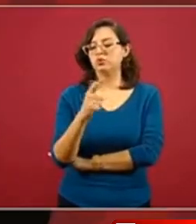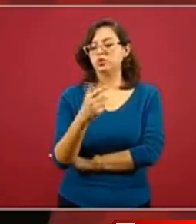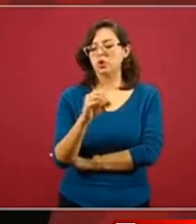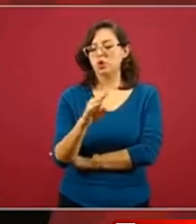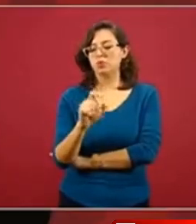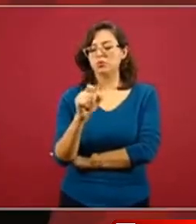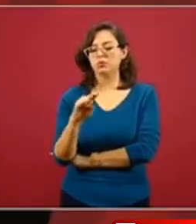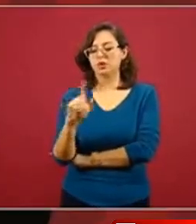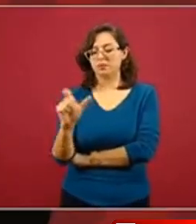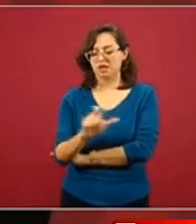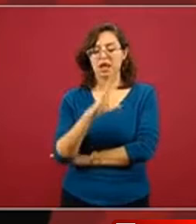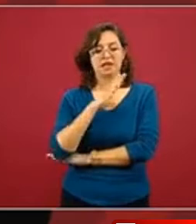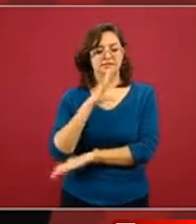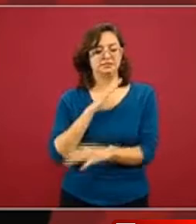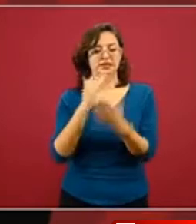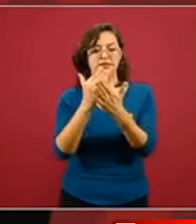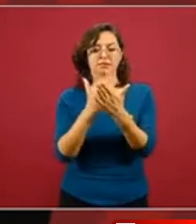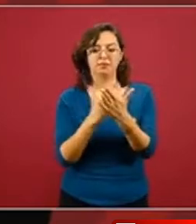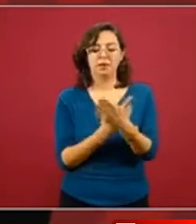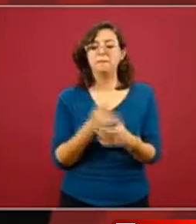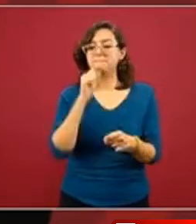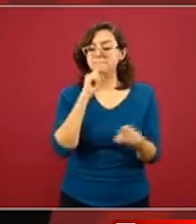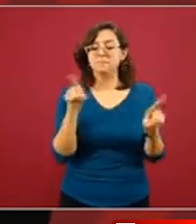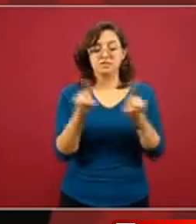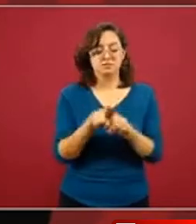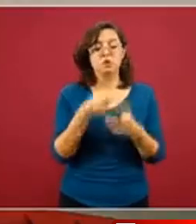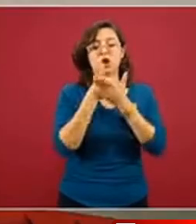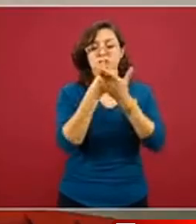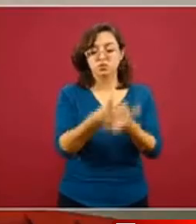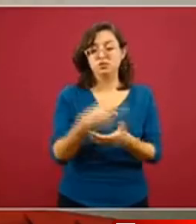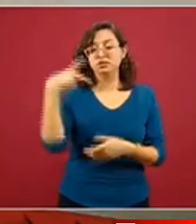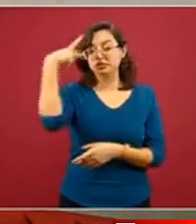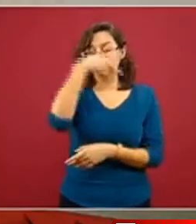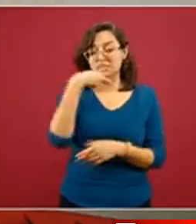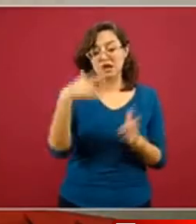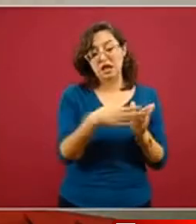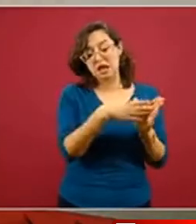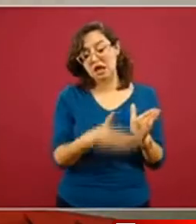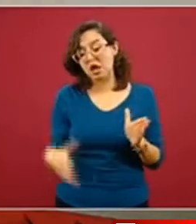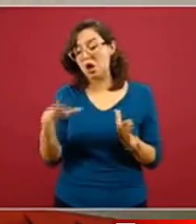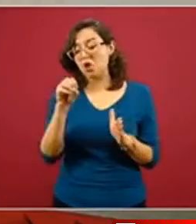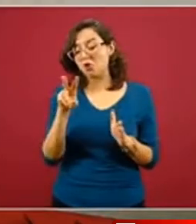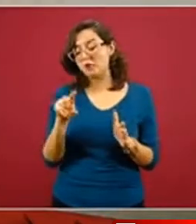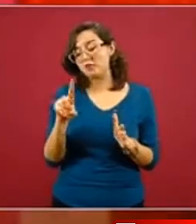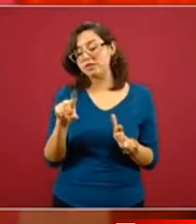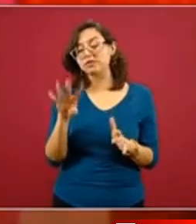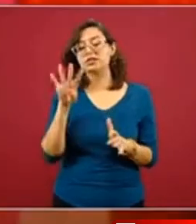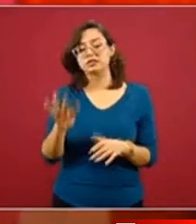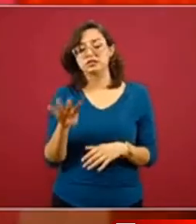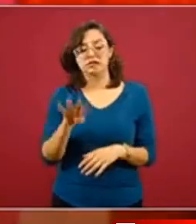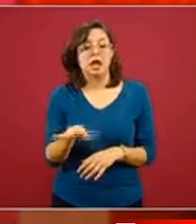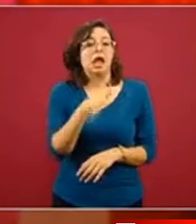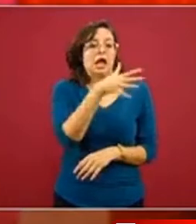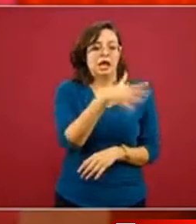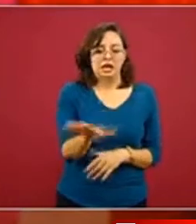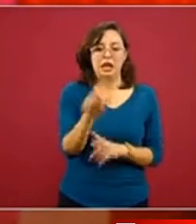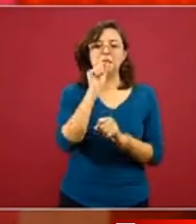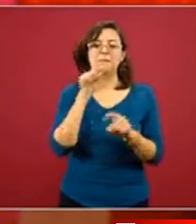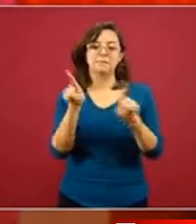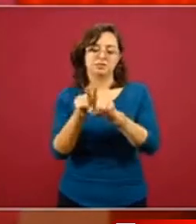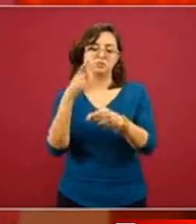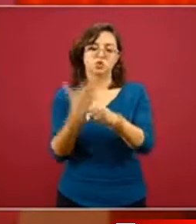específicos de salud mental y apoyo psicosocial durante COVID-19, que son generales y para los